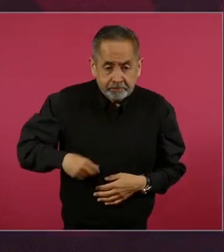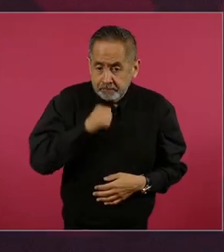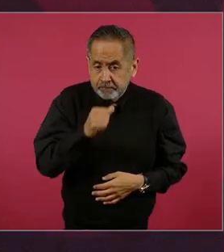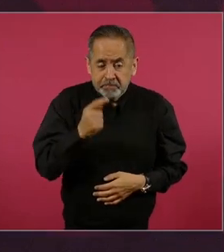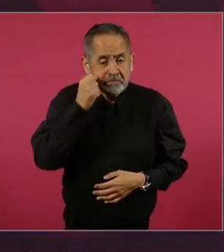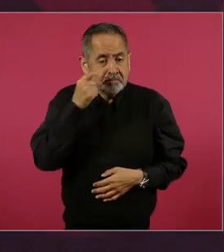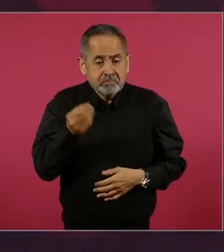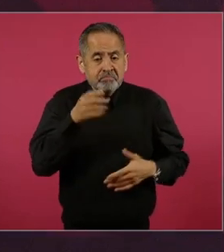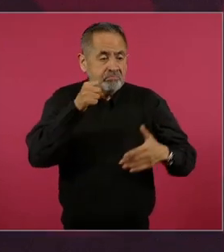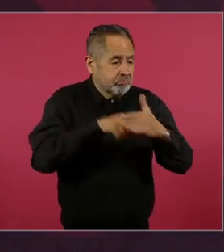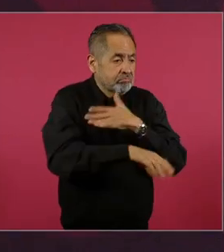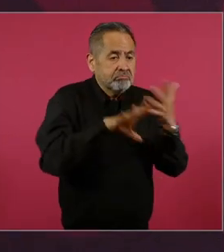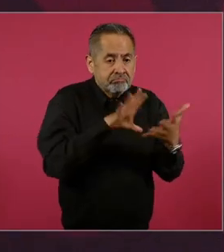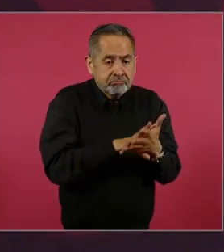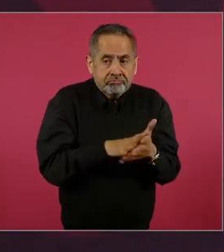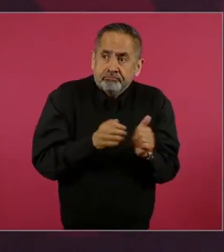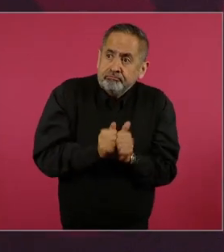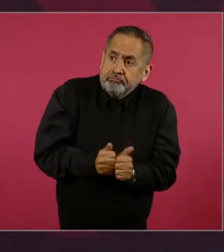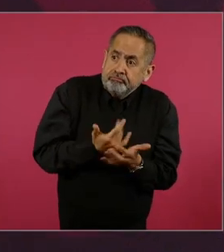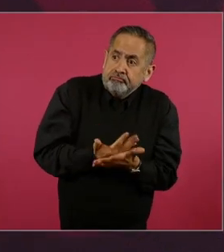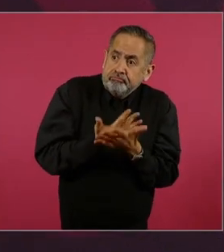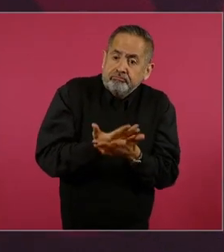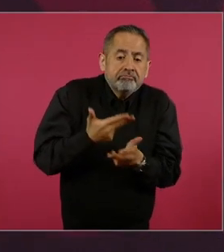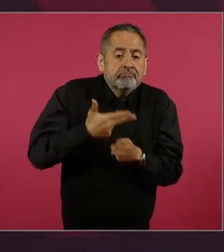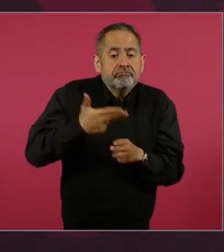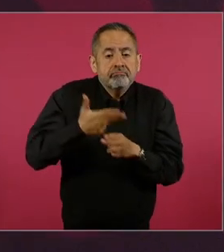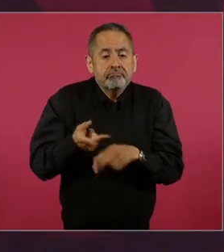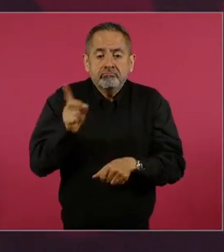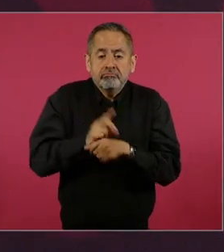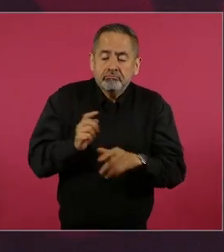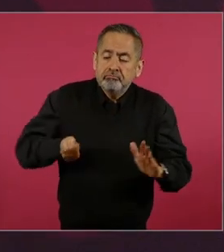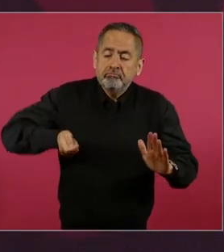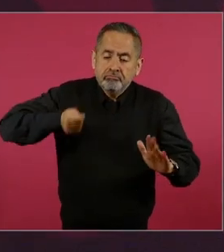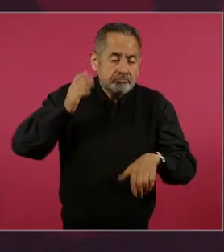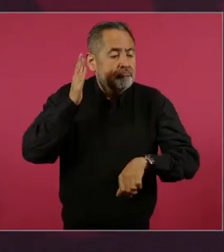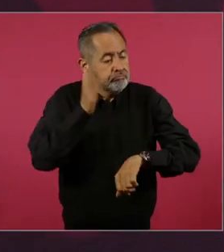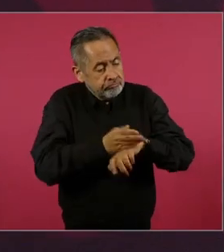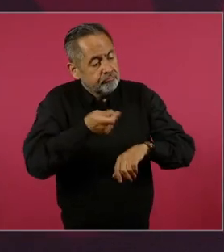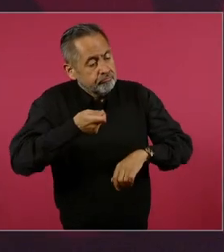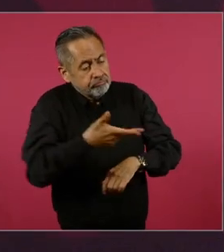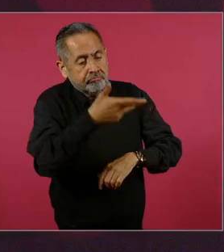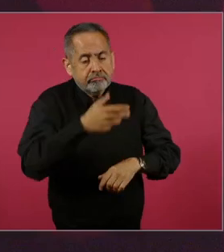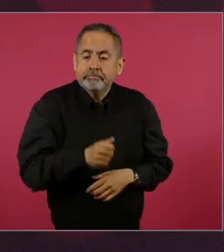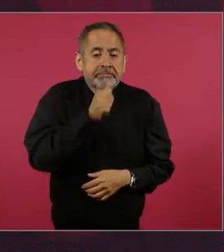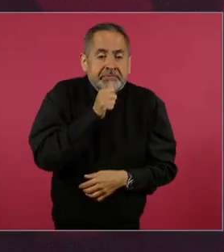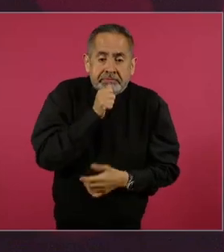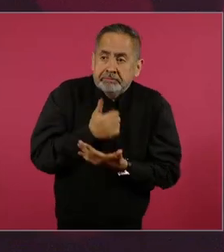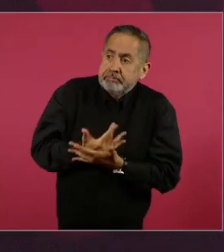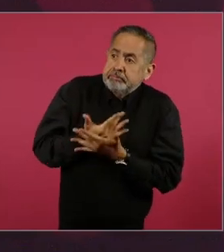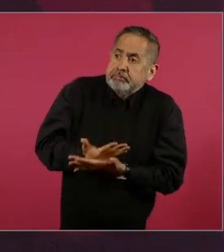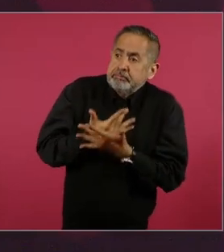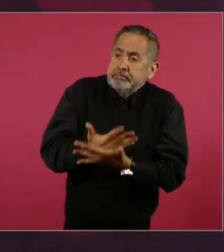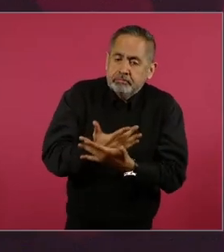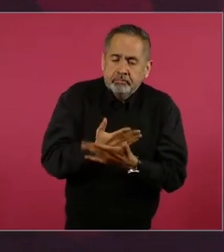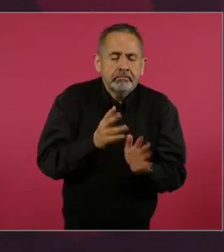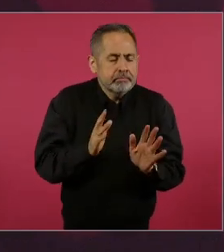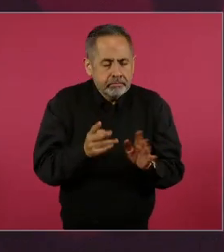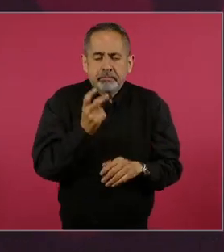cárcel sin sentencia desde hace muchísimos años. Todo esto va a